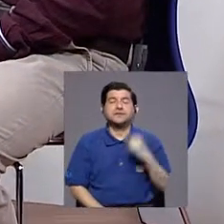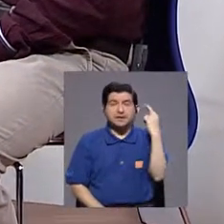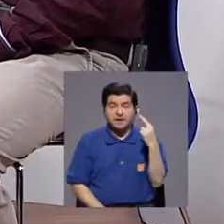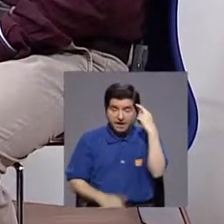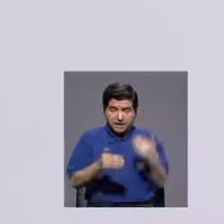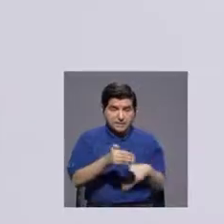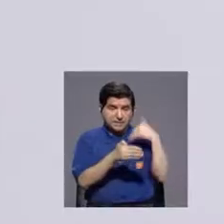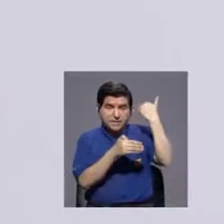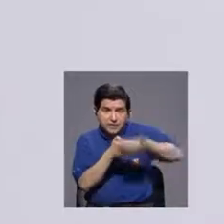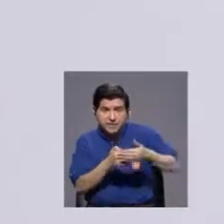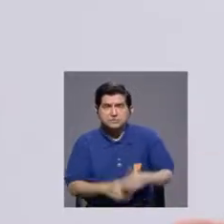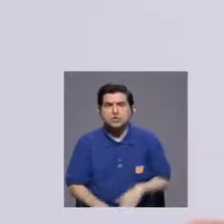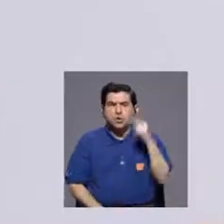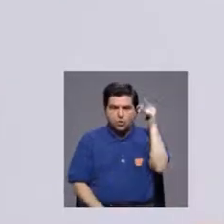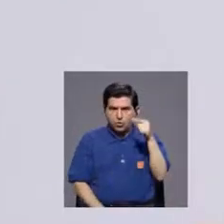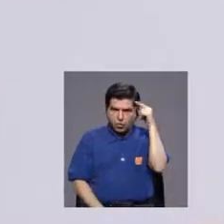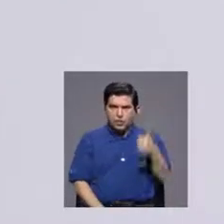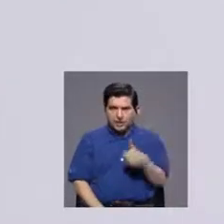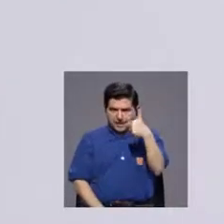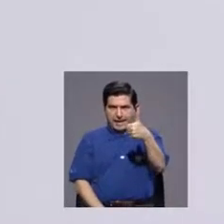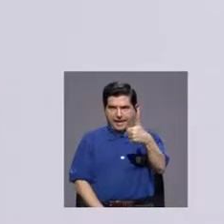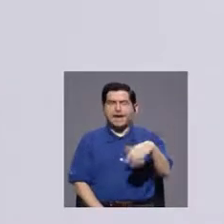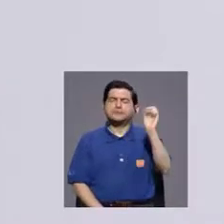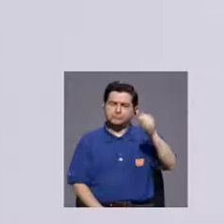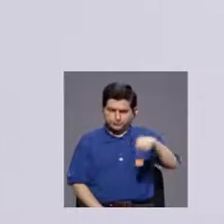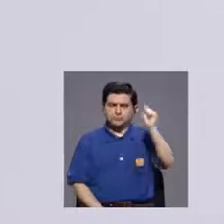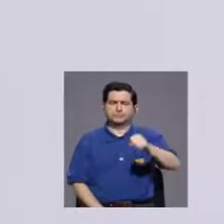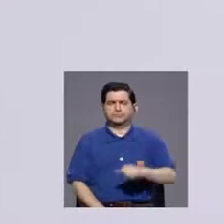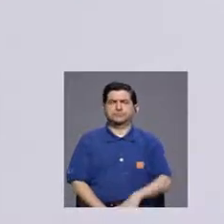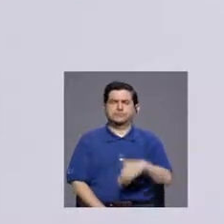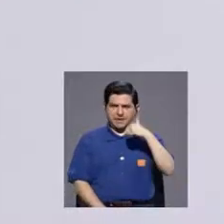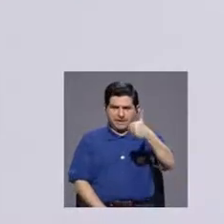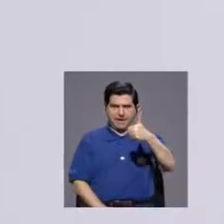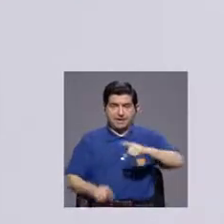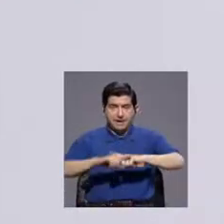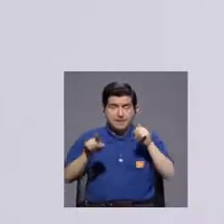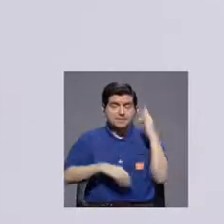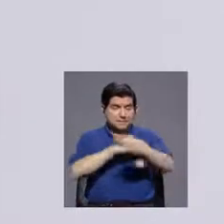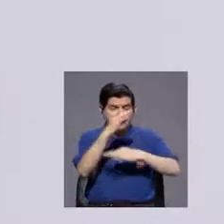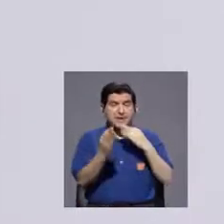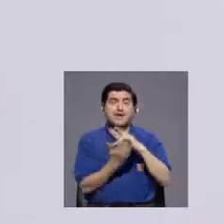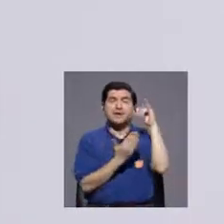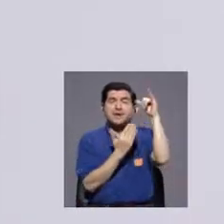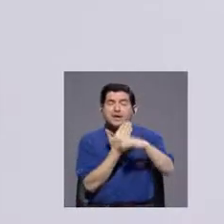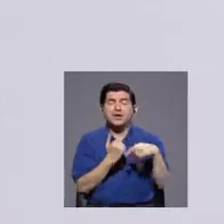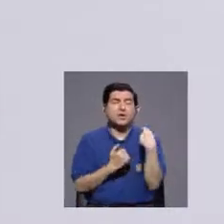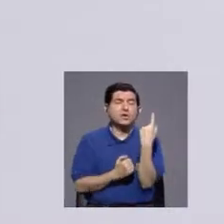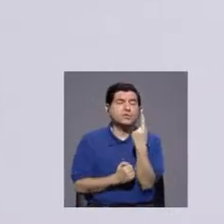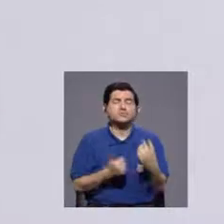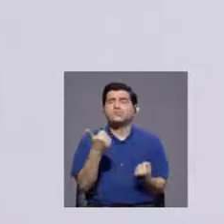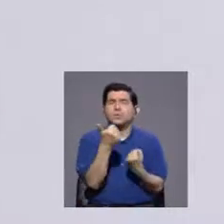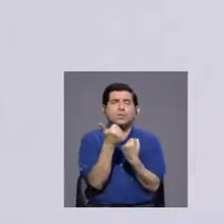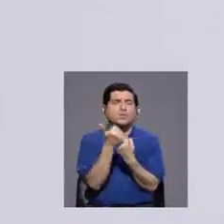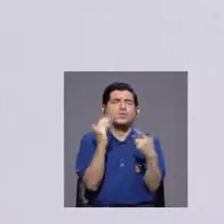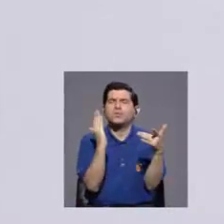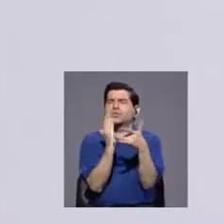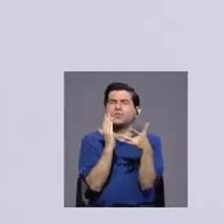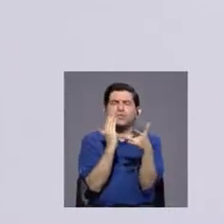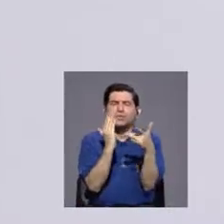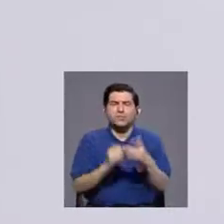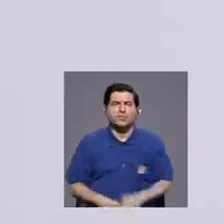de ahí después obviamente la ganaron exacto la ganamos pero ese tipo de proyectos te dan solo para apoyo tecnológico